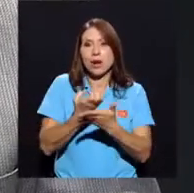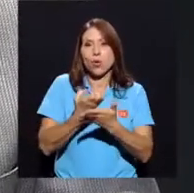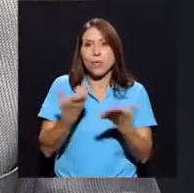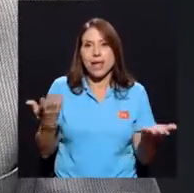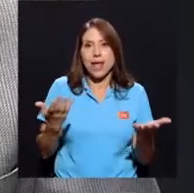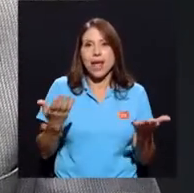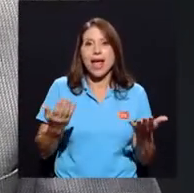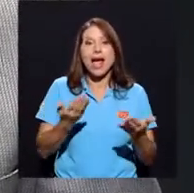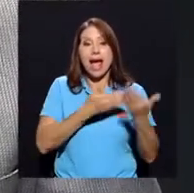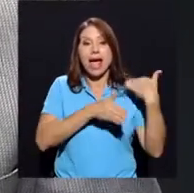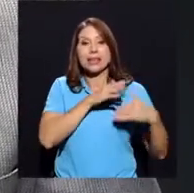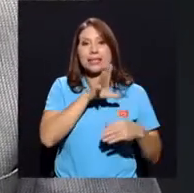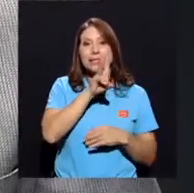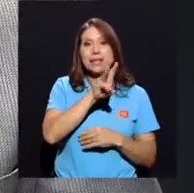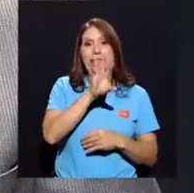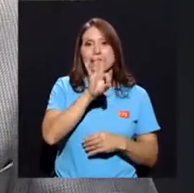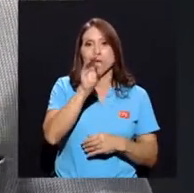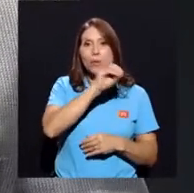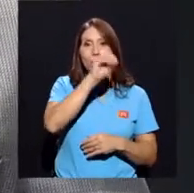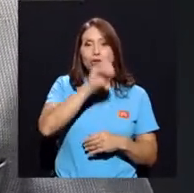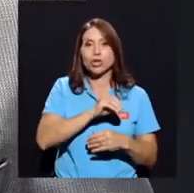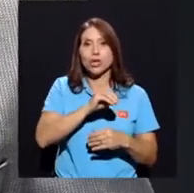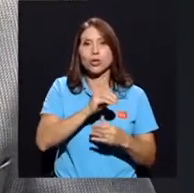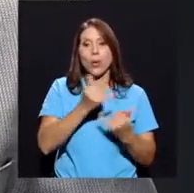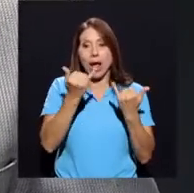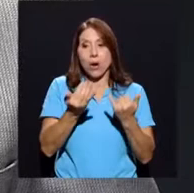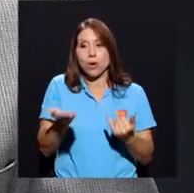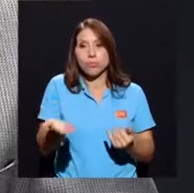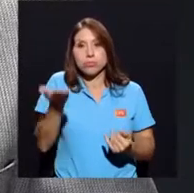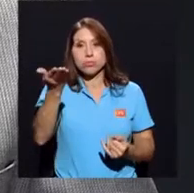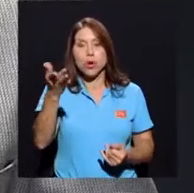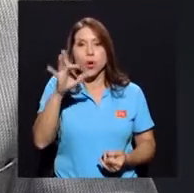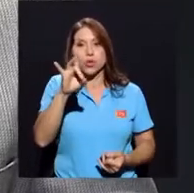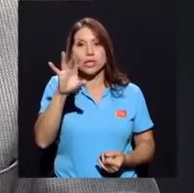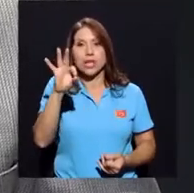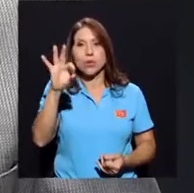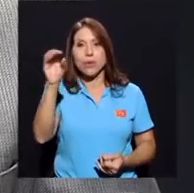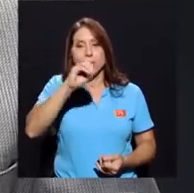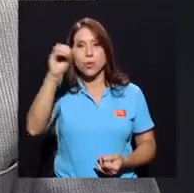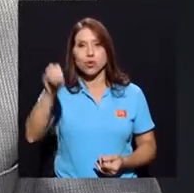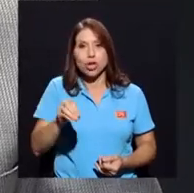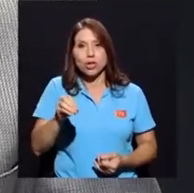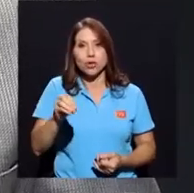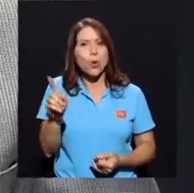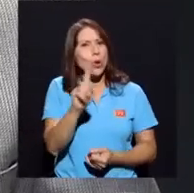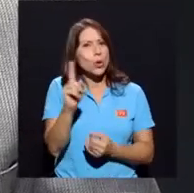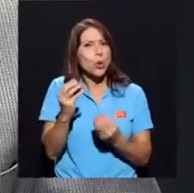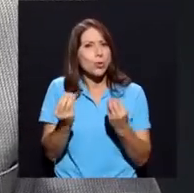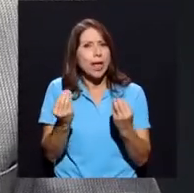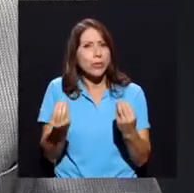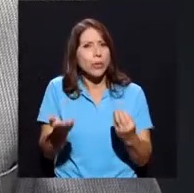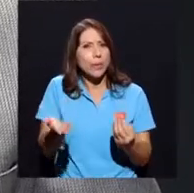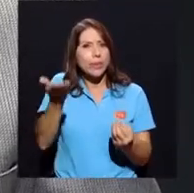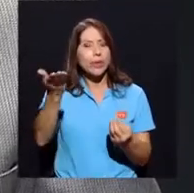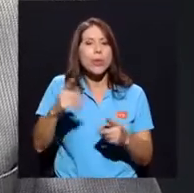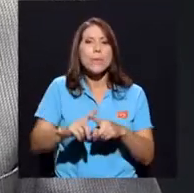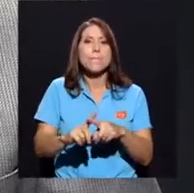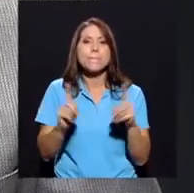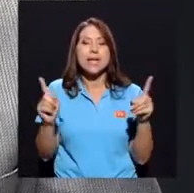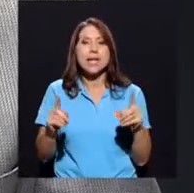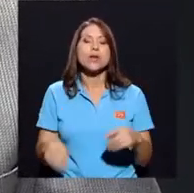aumentó de un 69 por ciento a un 89 por ciento ahí tal vez no tanto lo que este